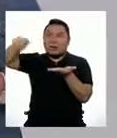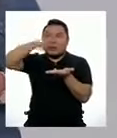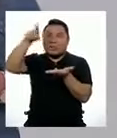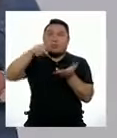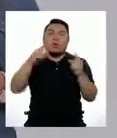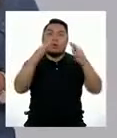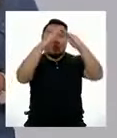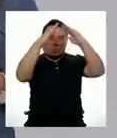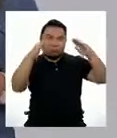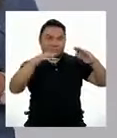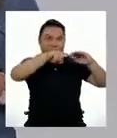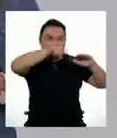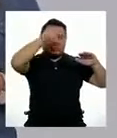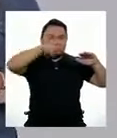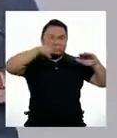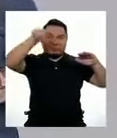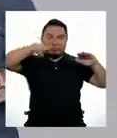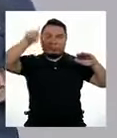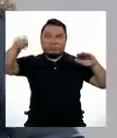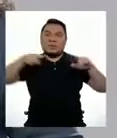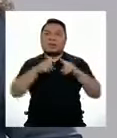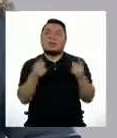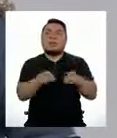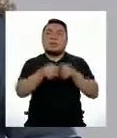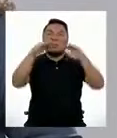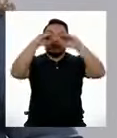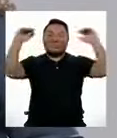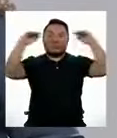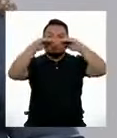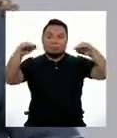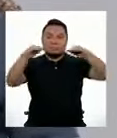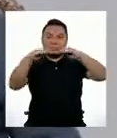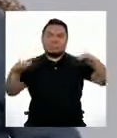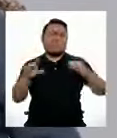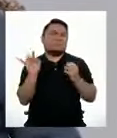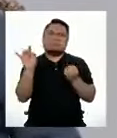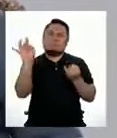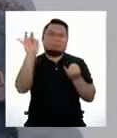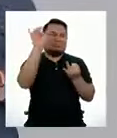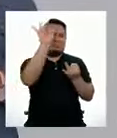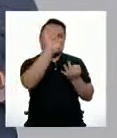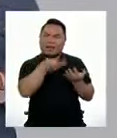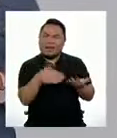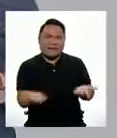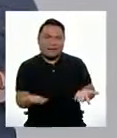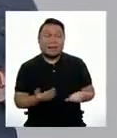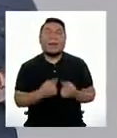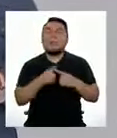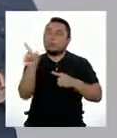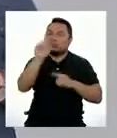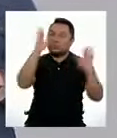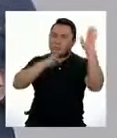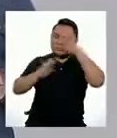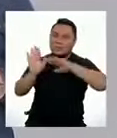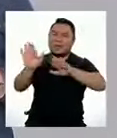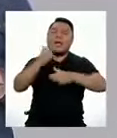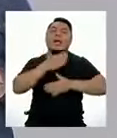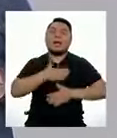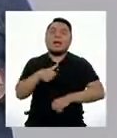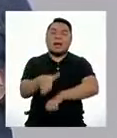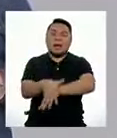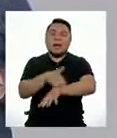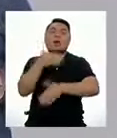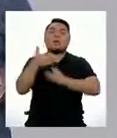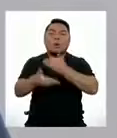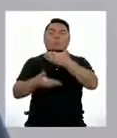polígonos de frecuencia, los gráficos lineales, los gráficos de eje central y otros más. Pero no te preocupes, ya habrá tiempo para que